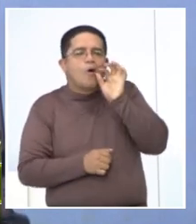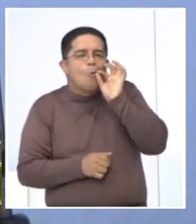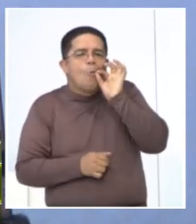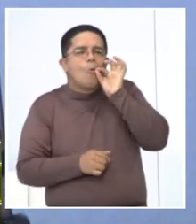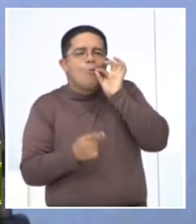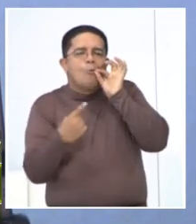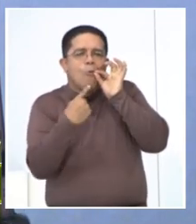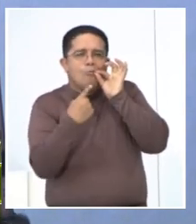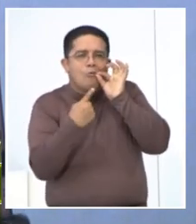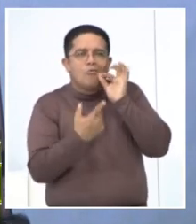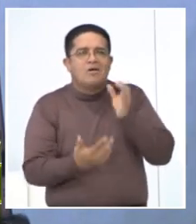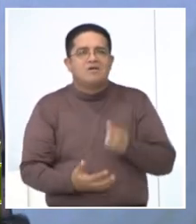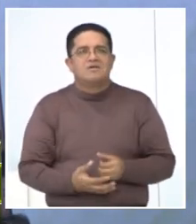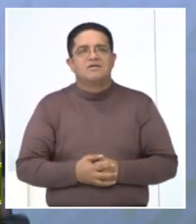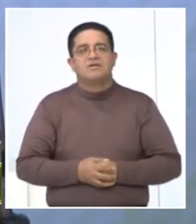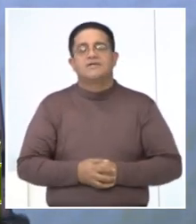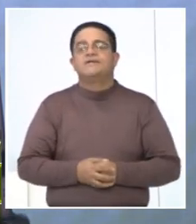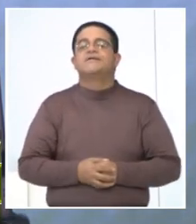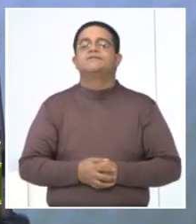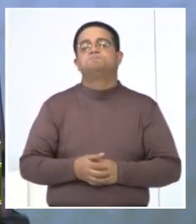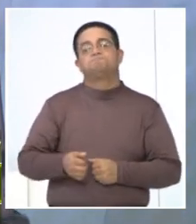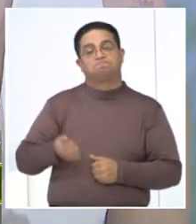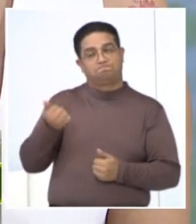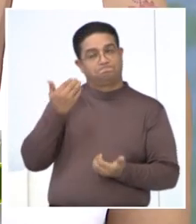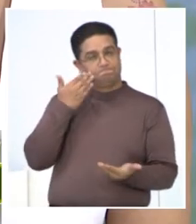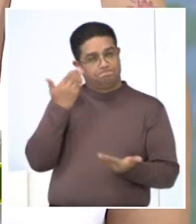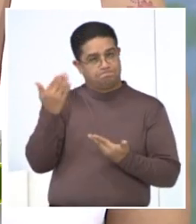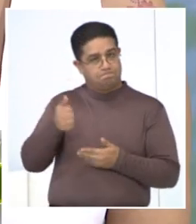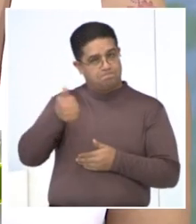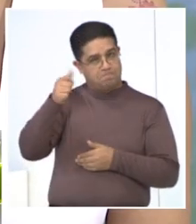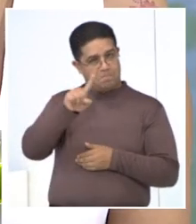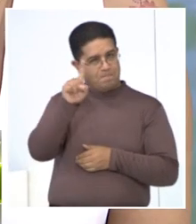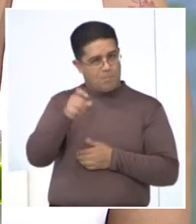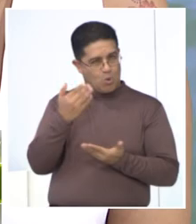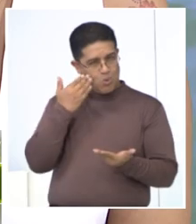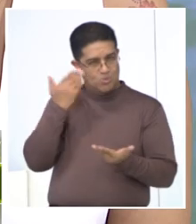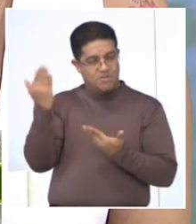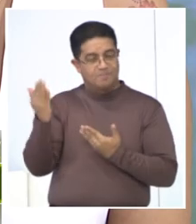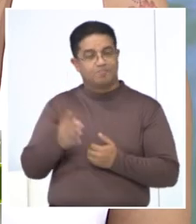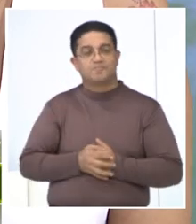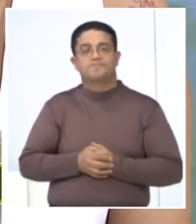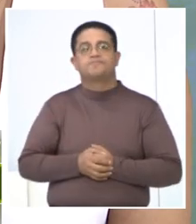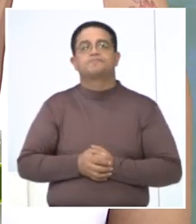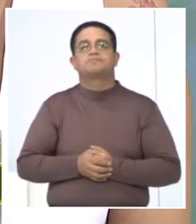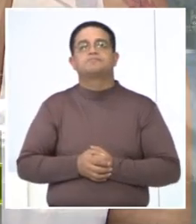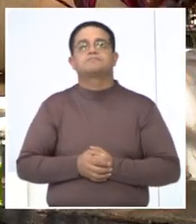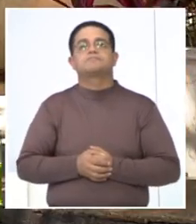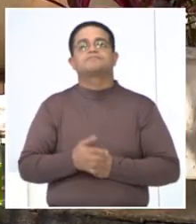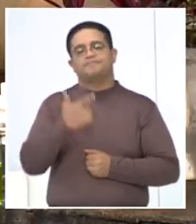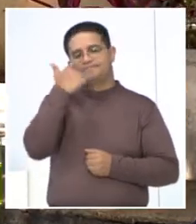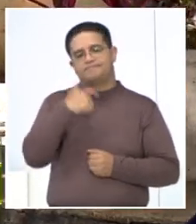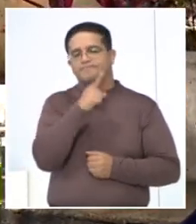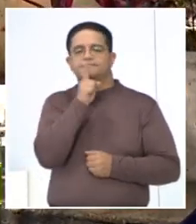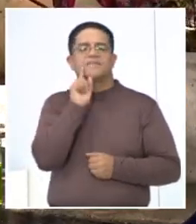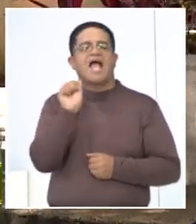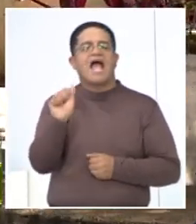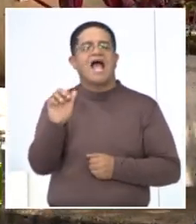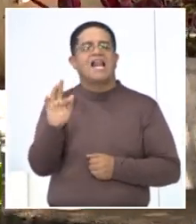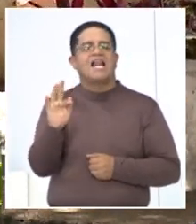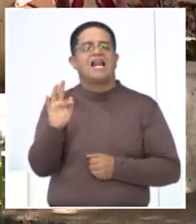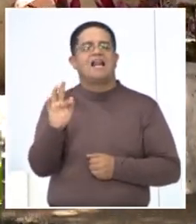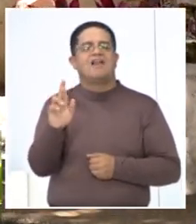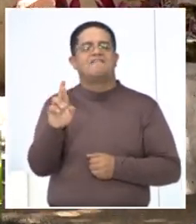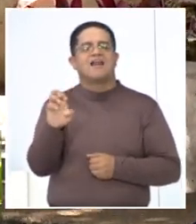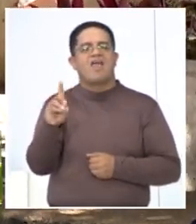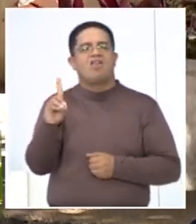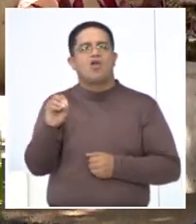electrónicos. Por supuesto. Más preguntas tiene nuestra audiencia y la vamos a responder. Alfredo Cabral, ¿cuáles son las